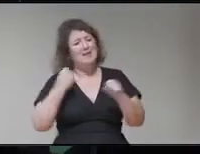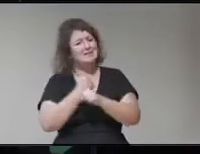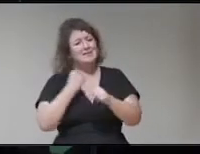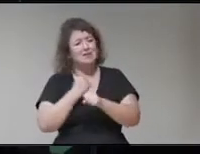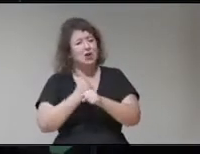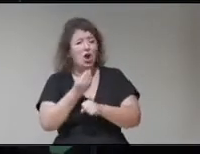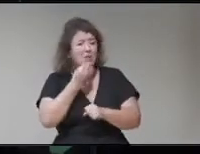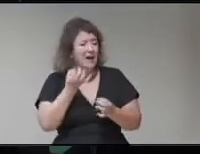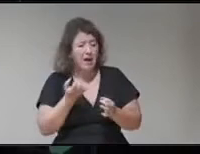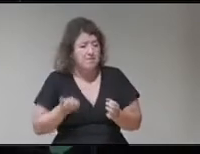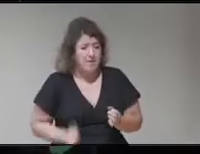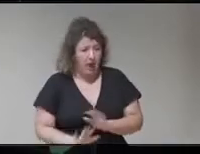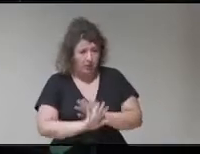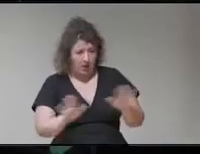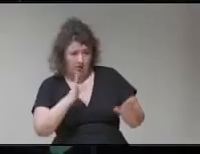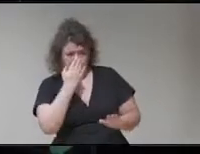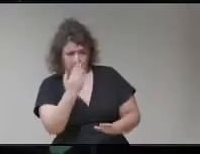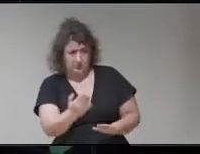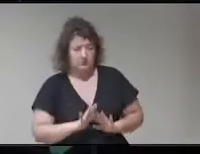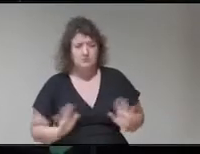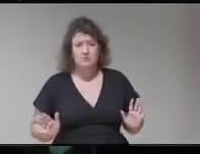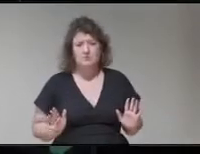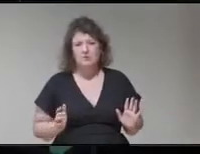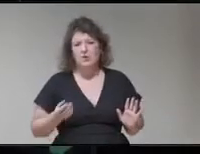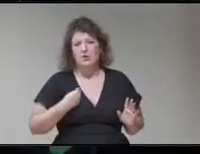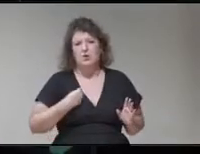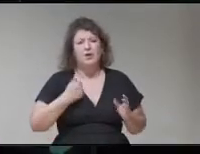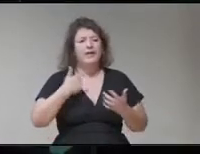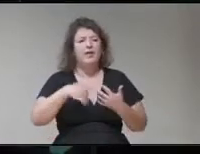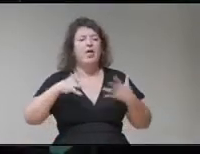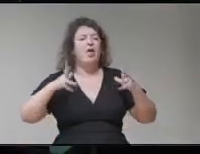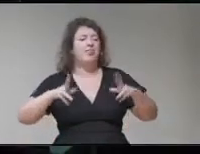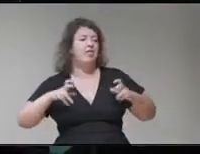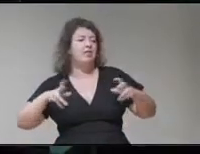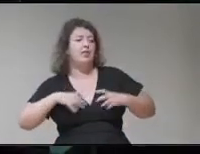mierda. No comen más que cosas